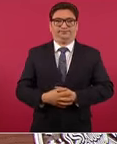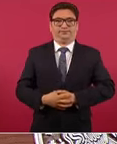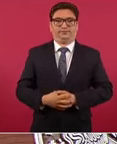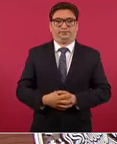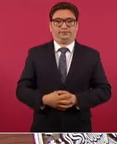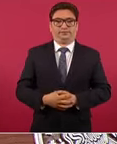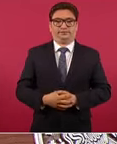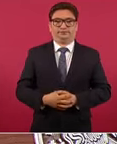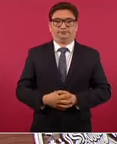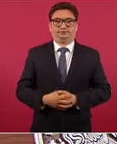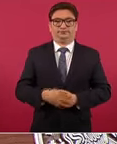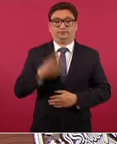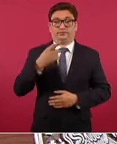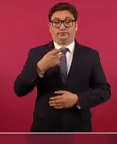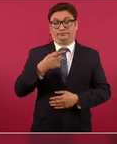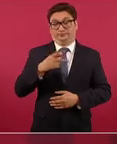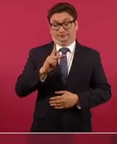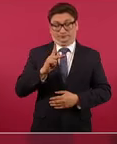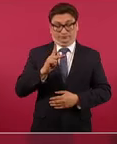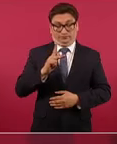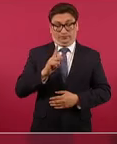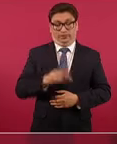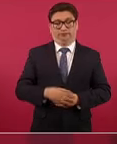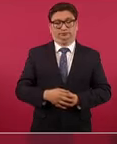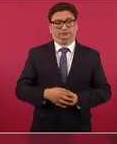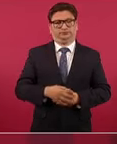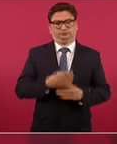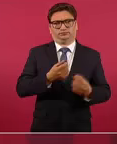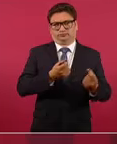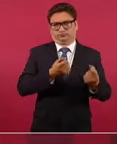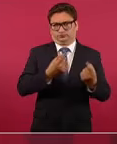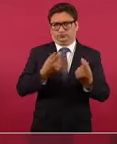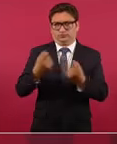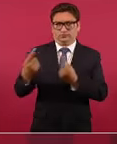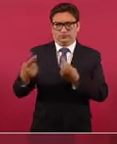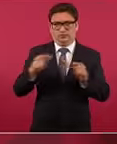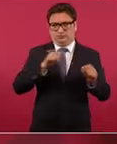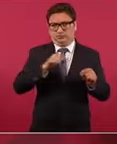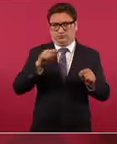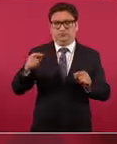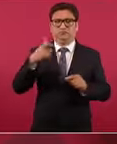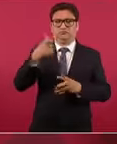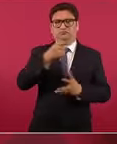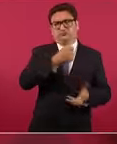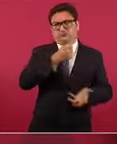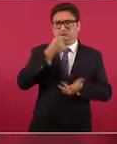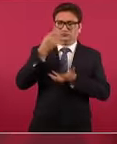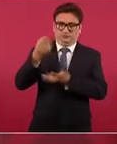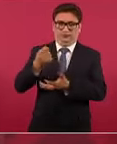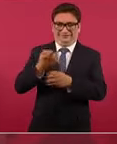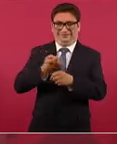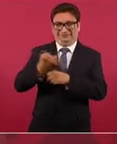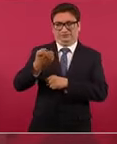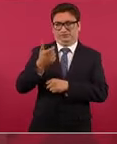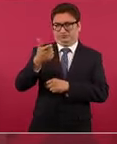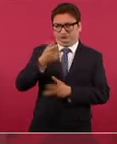y no en todos los casos pero si llegaban los recursos de los estados